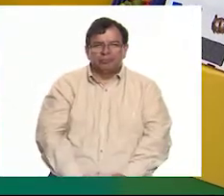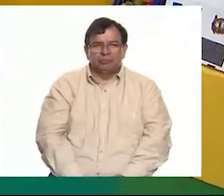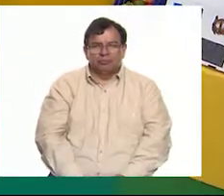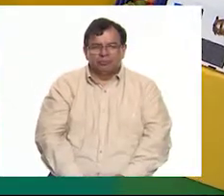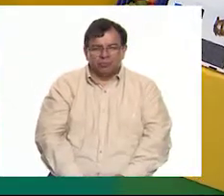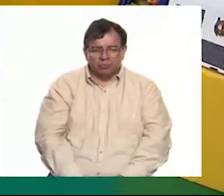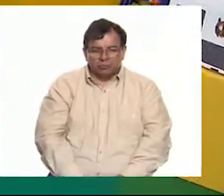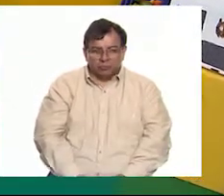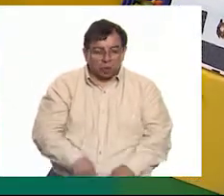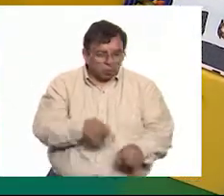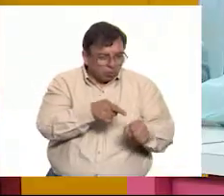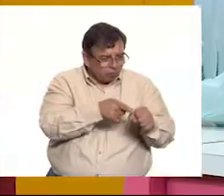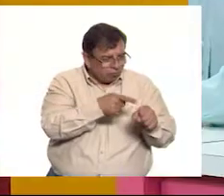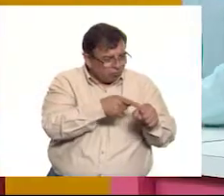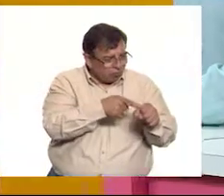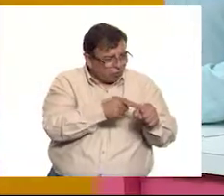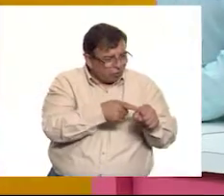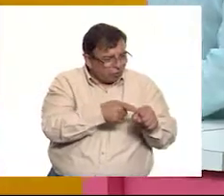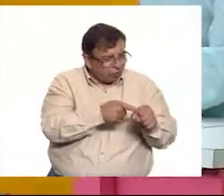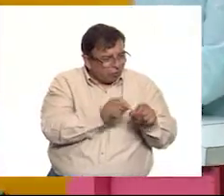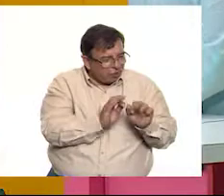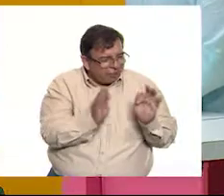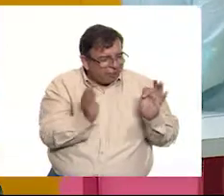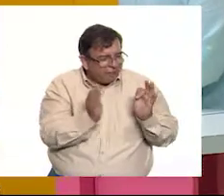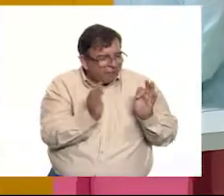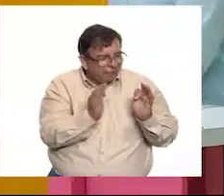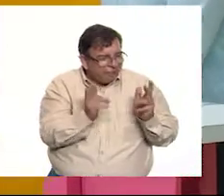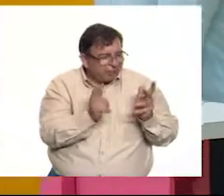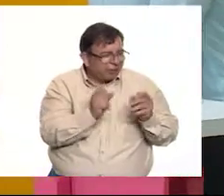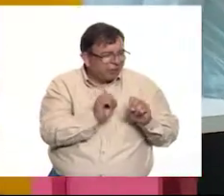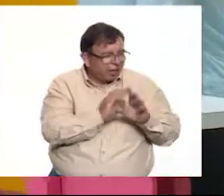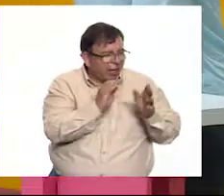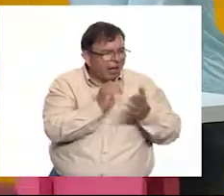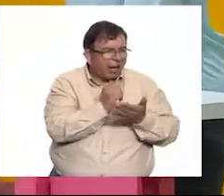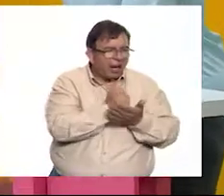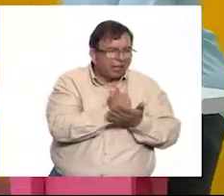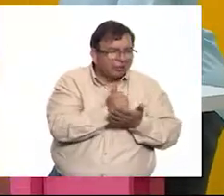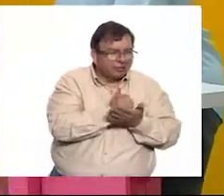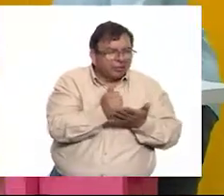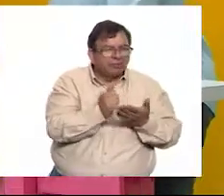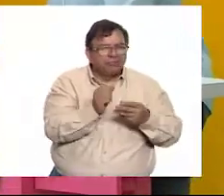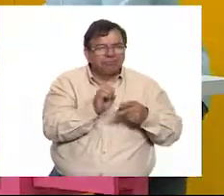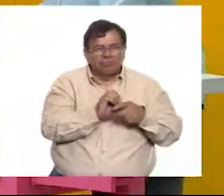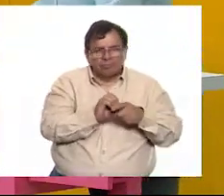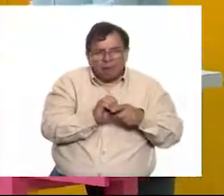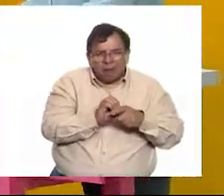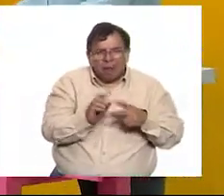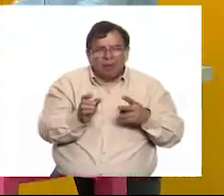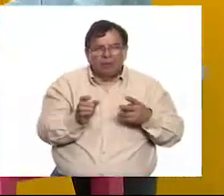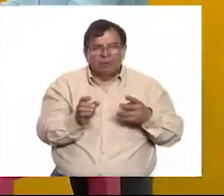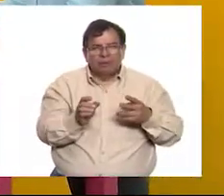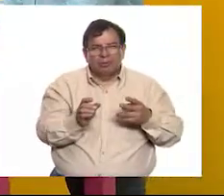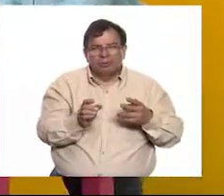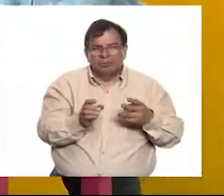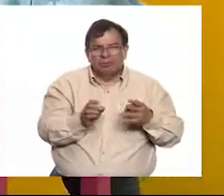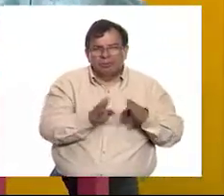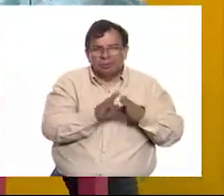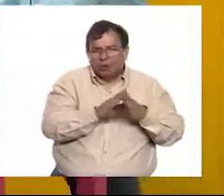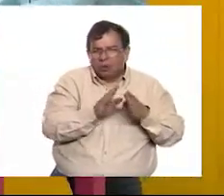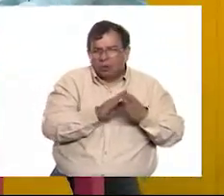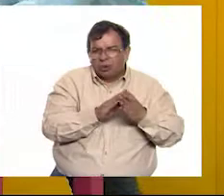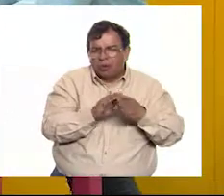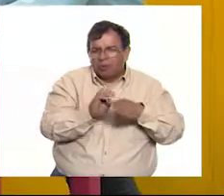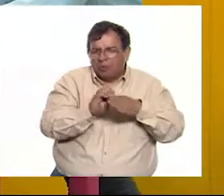tú tomas los colores fríos? ¿Te acuerdas cuáles son los colores fríos? Azul, el morado, este que es como